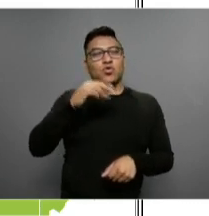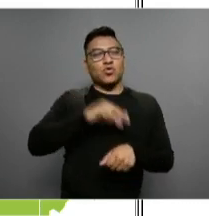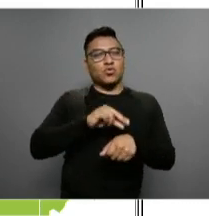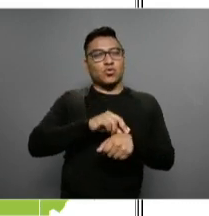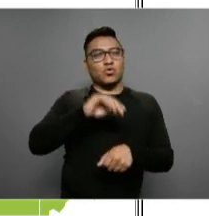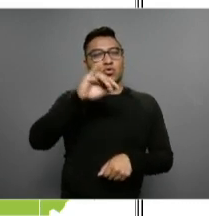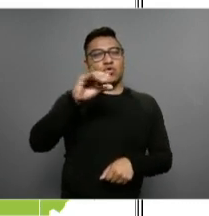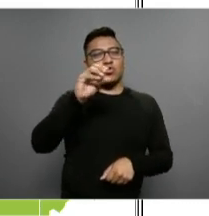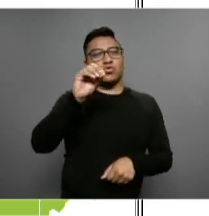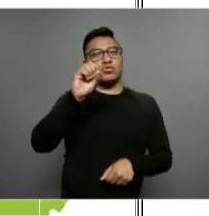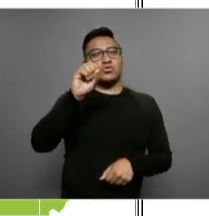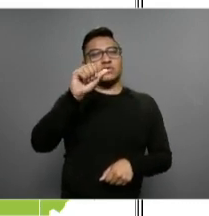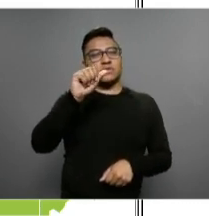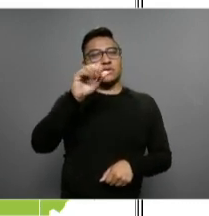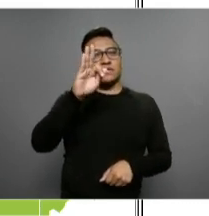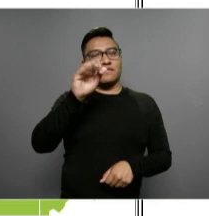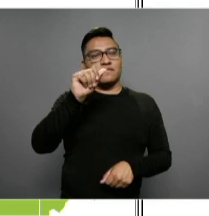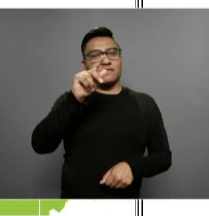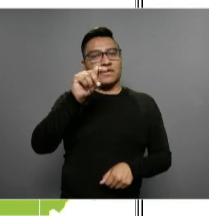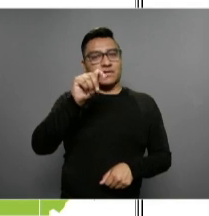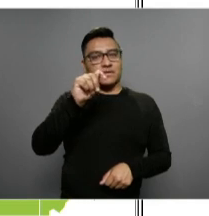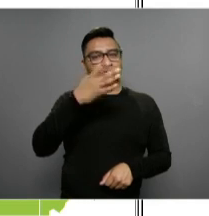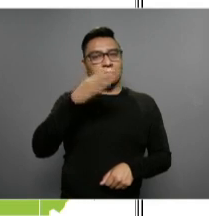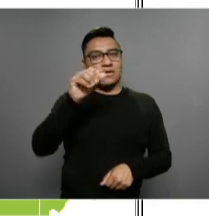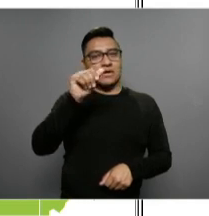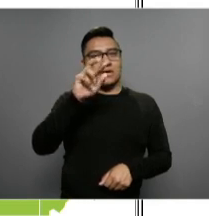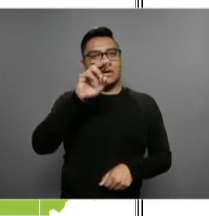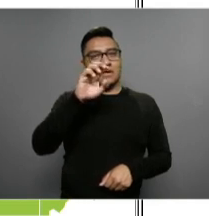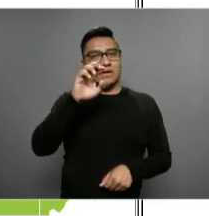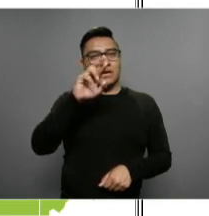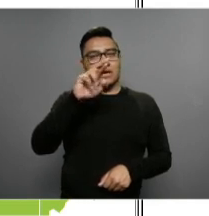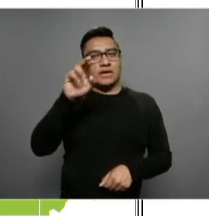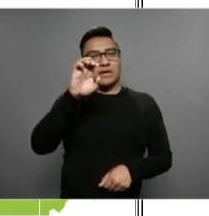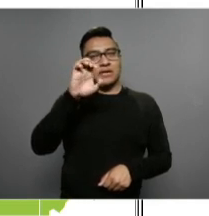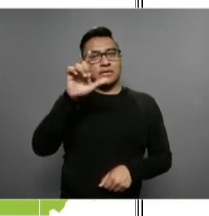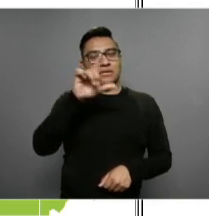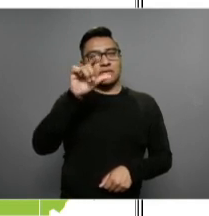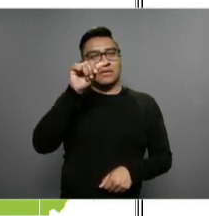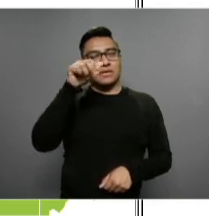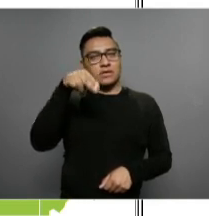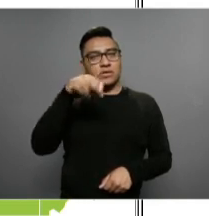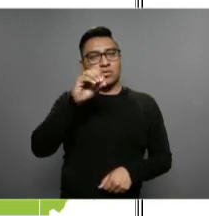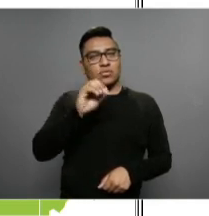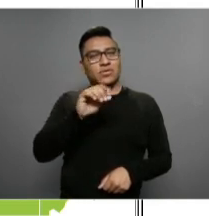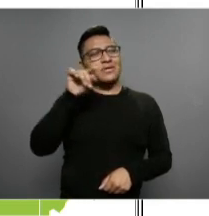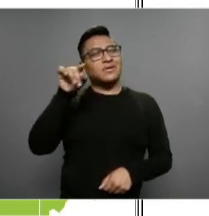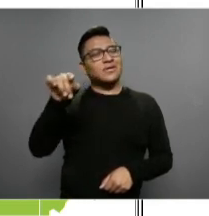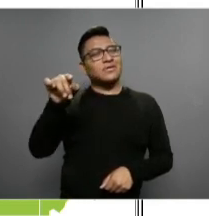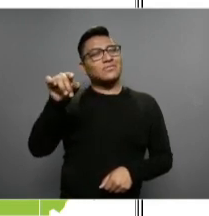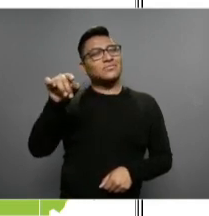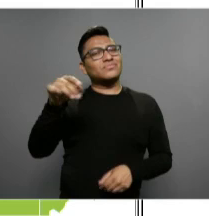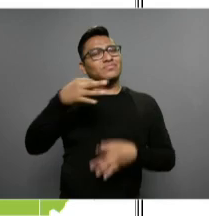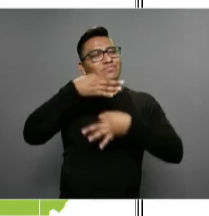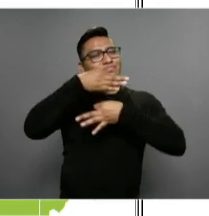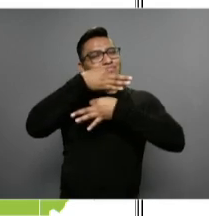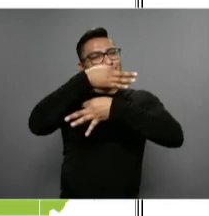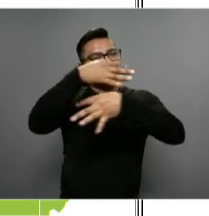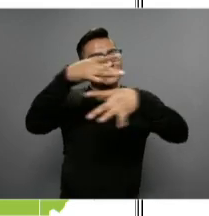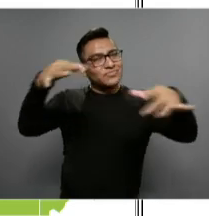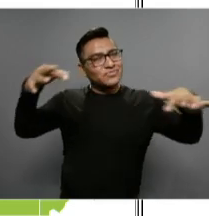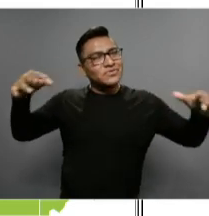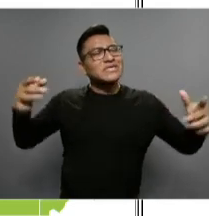Camacho Arellano, para que, pues sí, nos informe qué debe hacerse, qué deben hacer